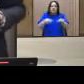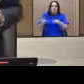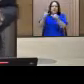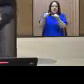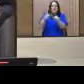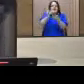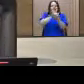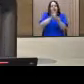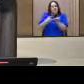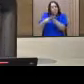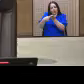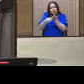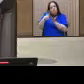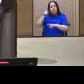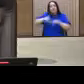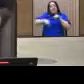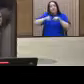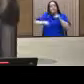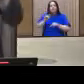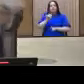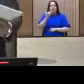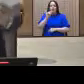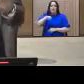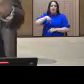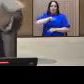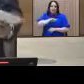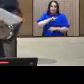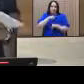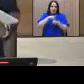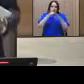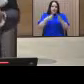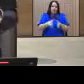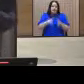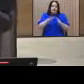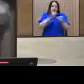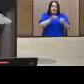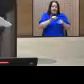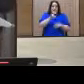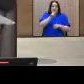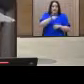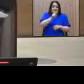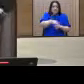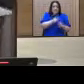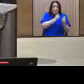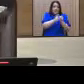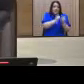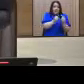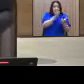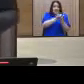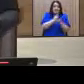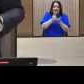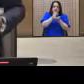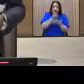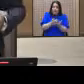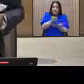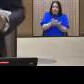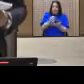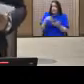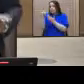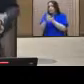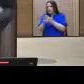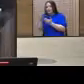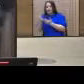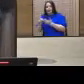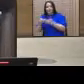nosotros como diputados de que estando el deporte necesitando de ese patrocinio y que aquí que el proyecto no camine. Tenemos